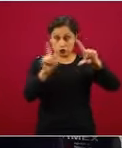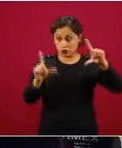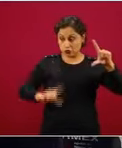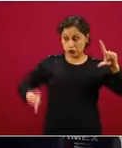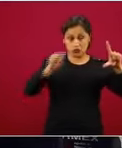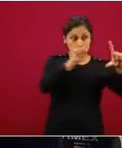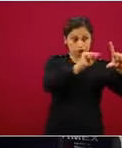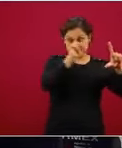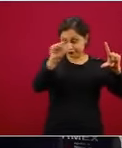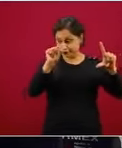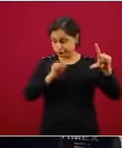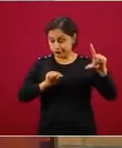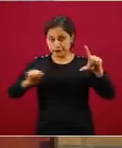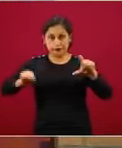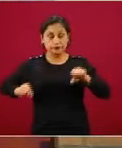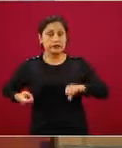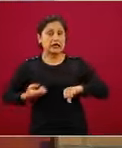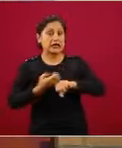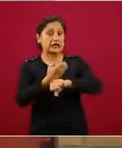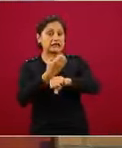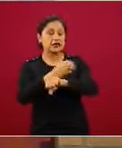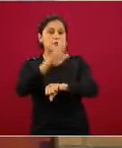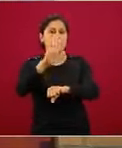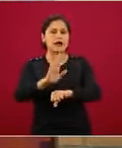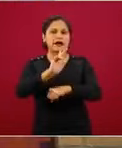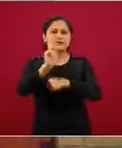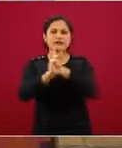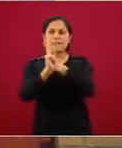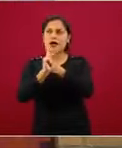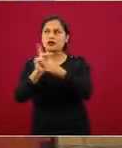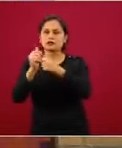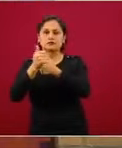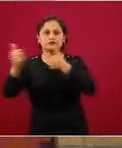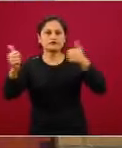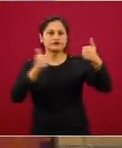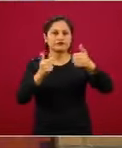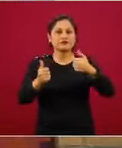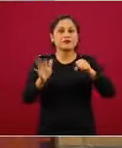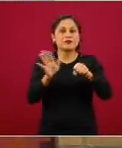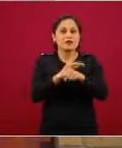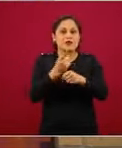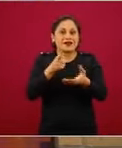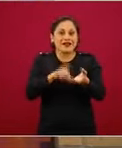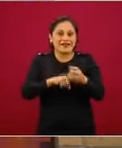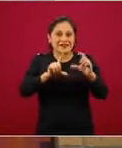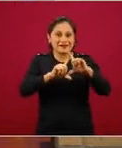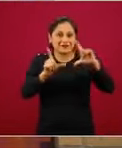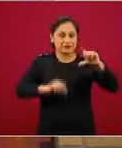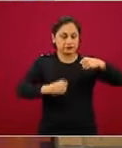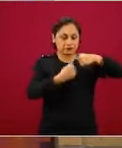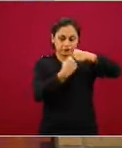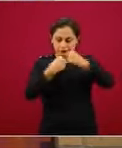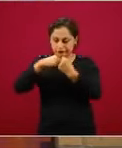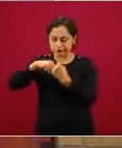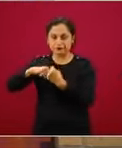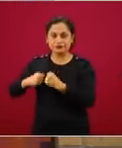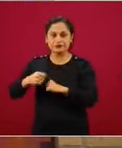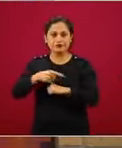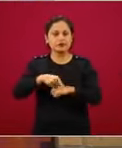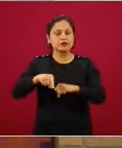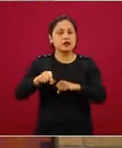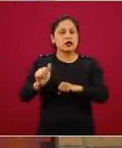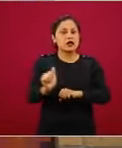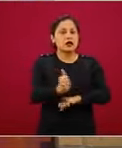separados, porque tenemos una gran extensión territorial y aunque existe movilidad entre las regiones y las ciudades, esta no es suficiente como